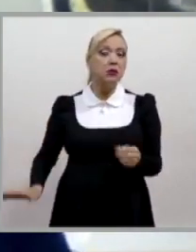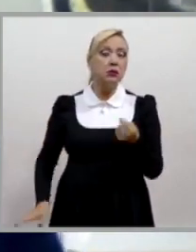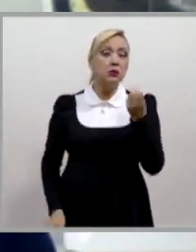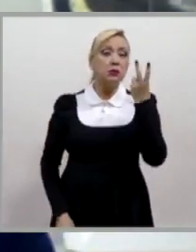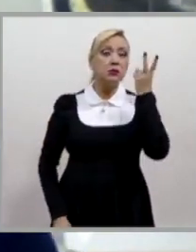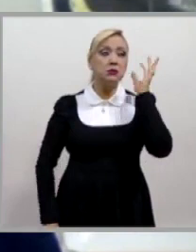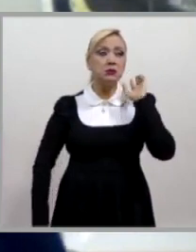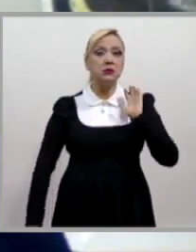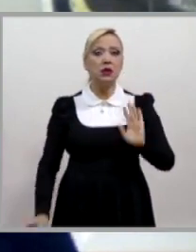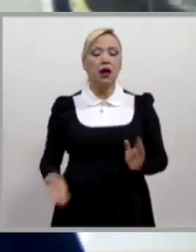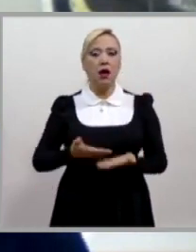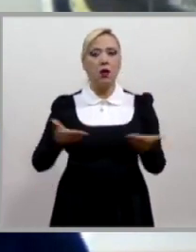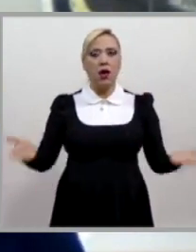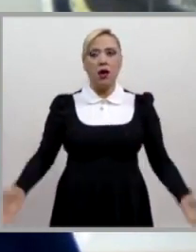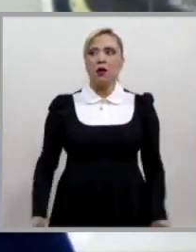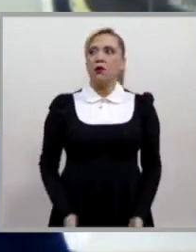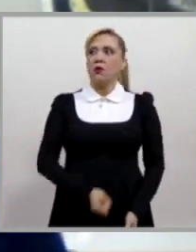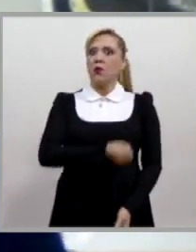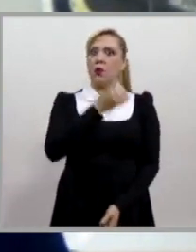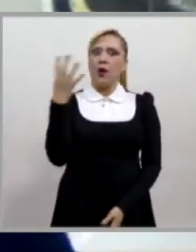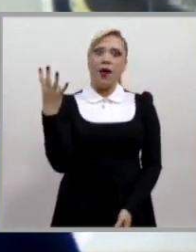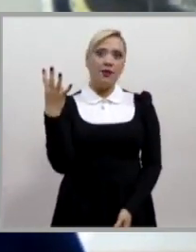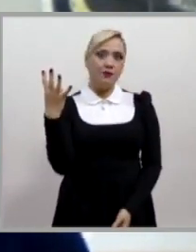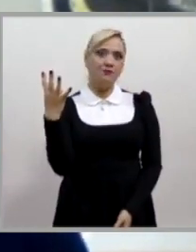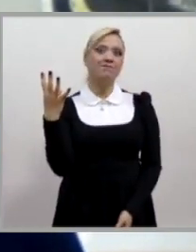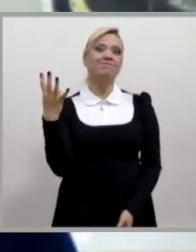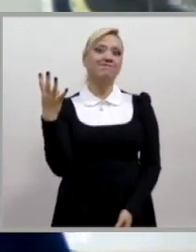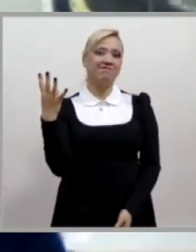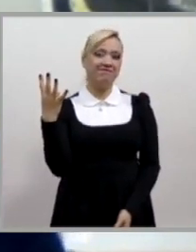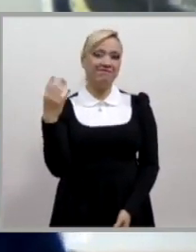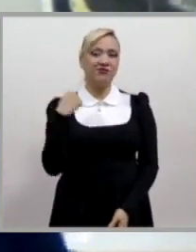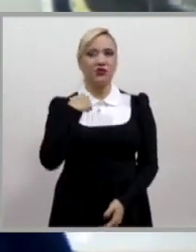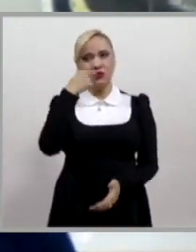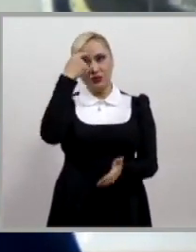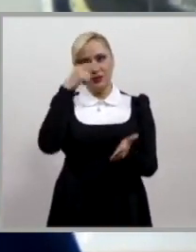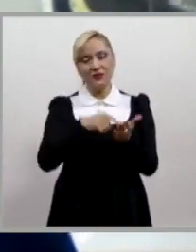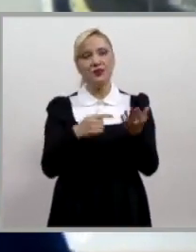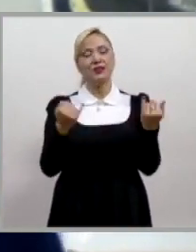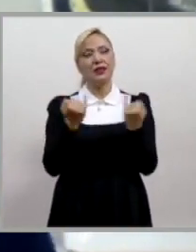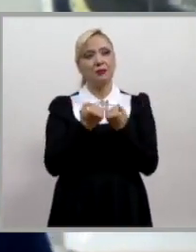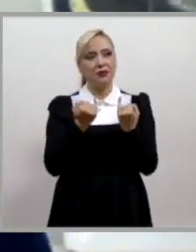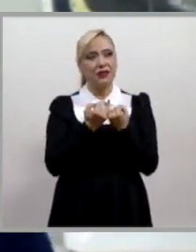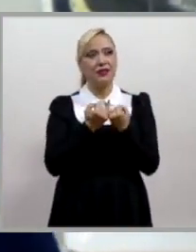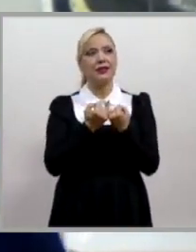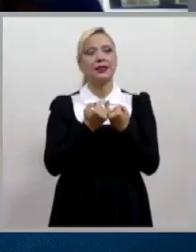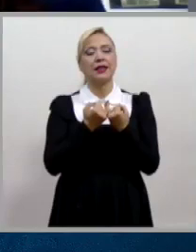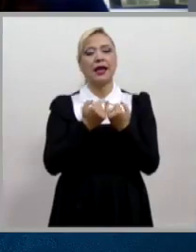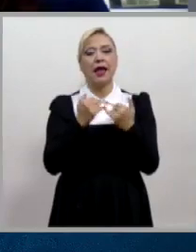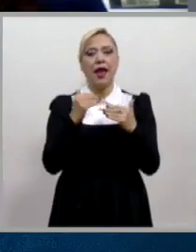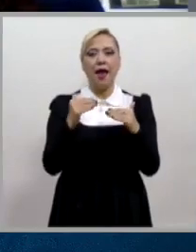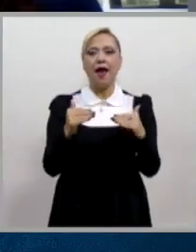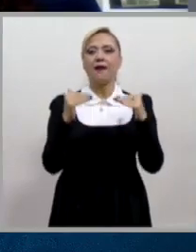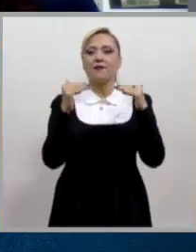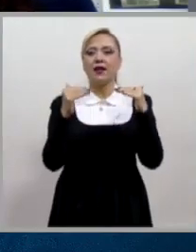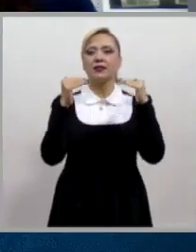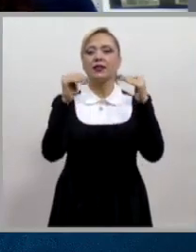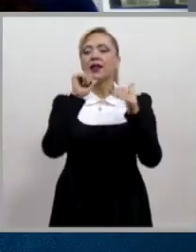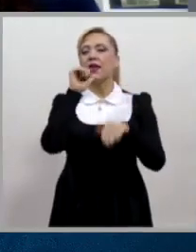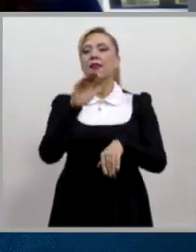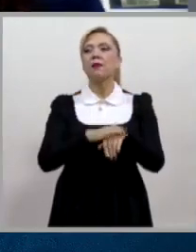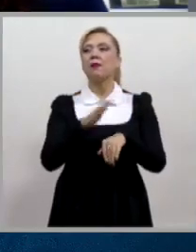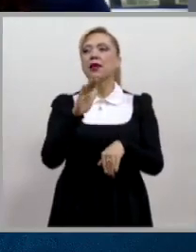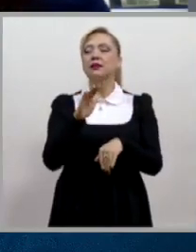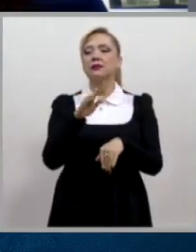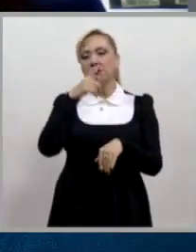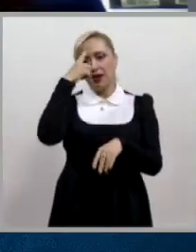representa un avance significativo. Yo lo que creo es que habría que ver también que ese avance no se quede